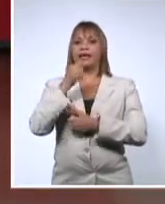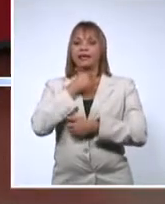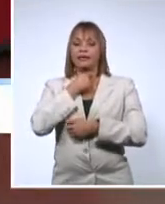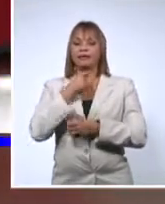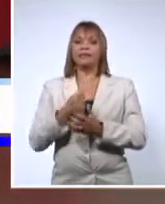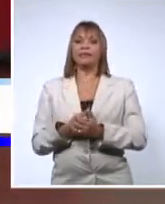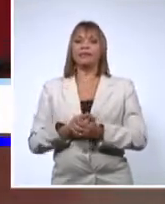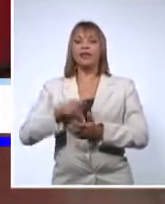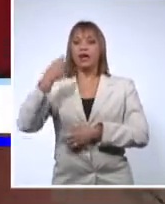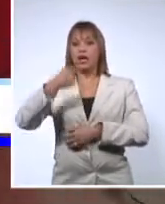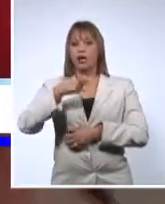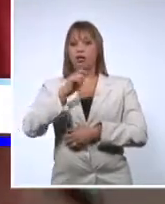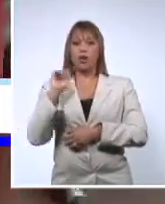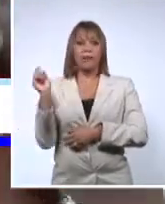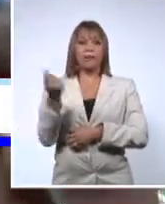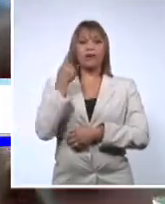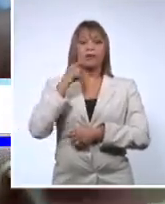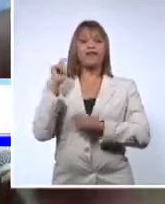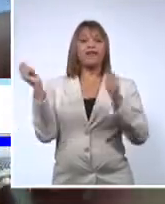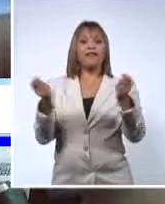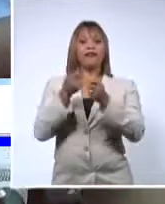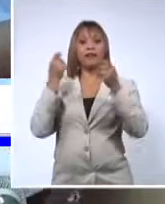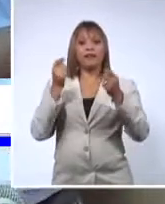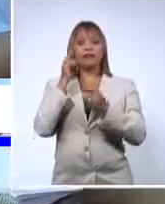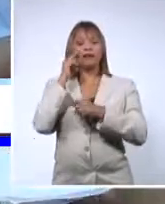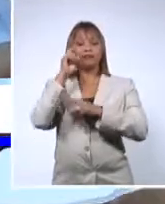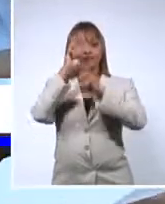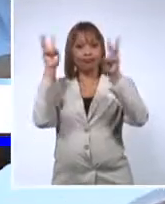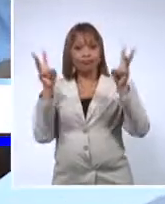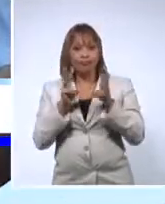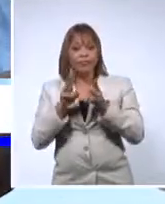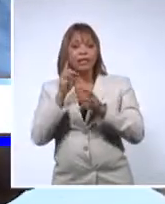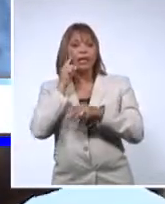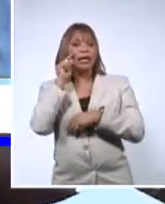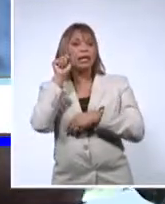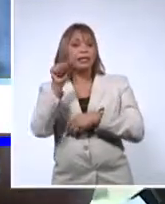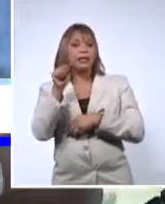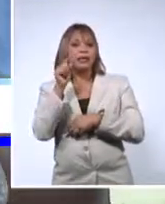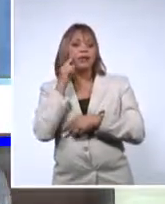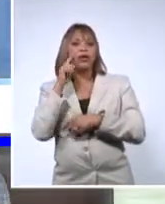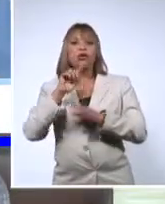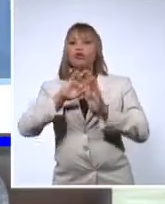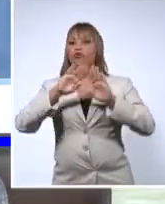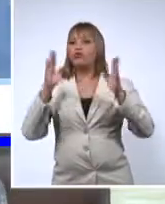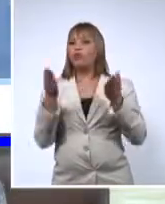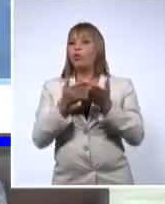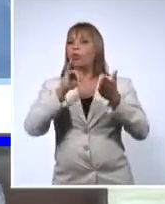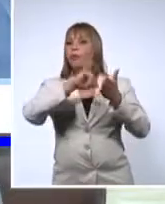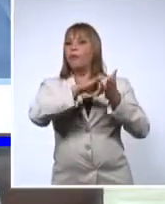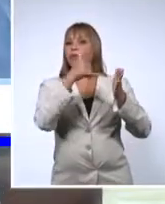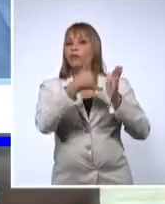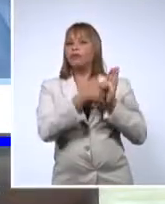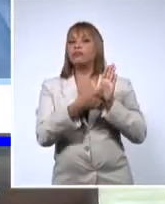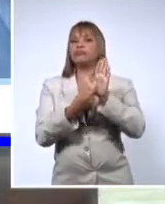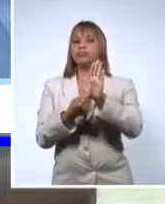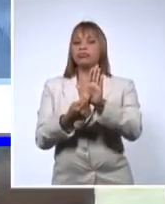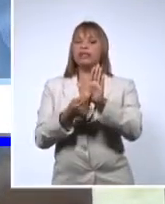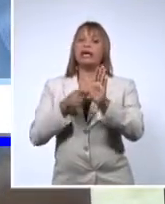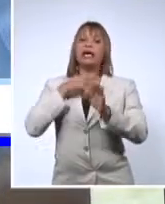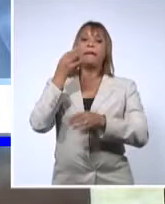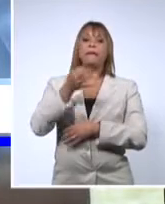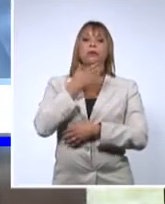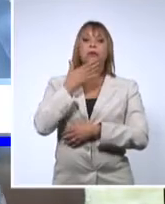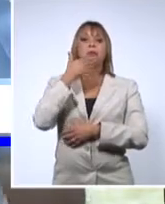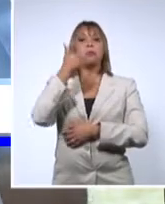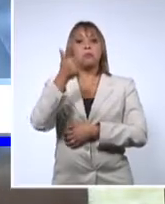El jurado de este primer Festival Nacional Virtual destacó la calidad de los proyectos presentados y calificó de muy favorable el